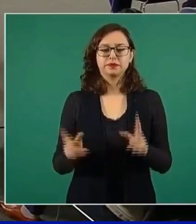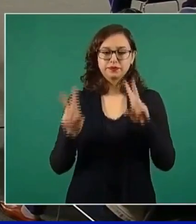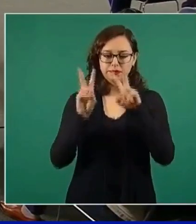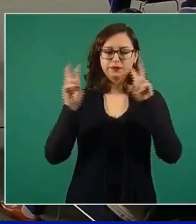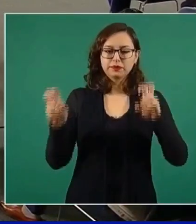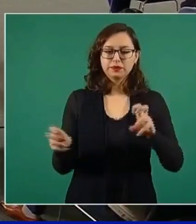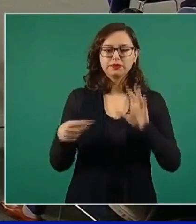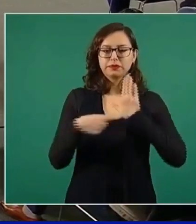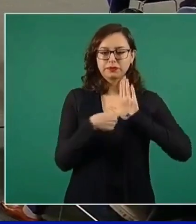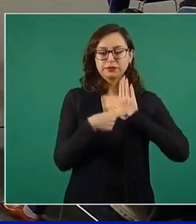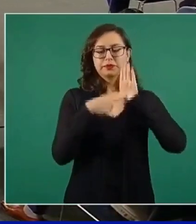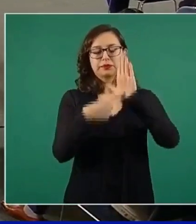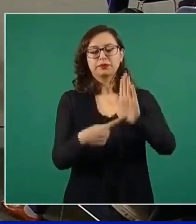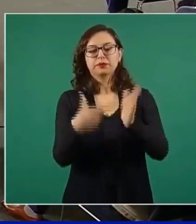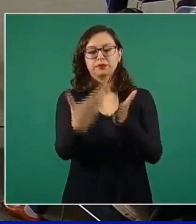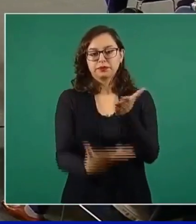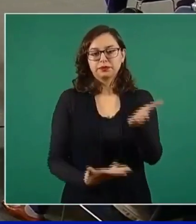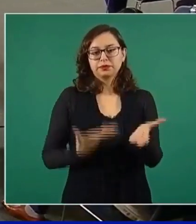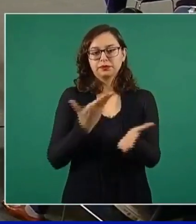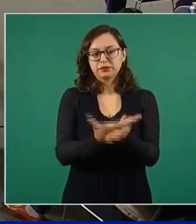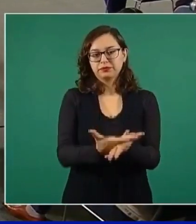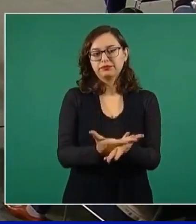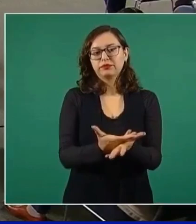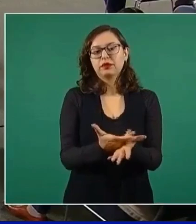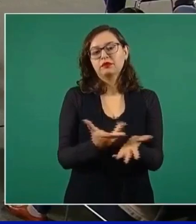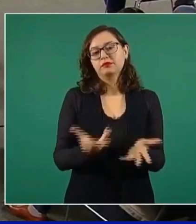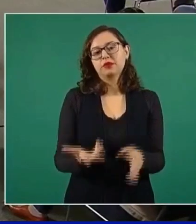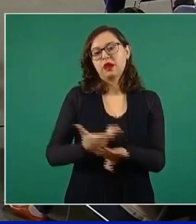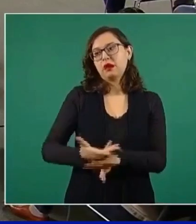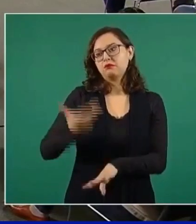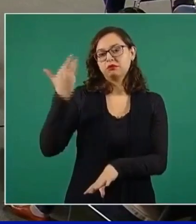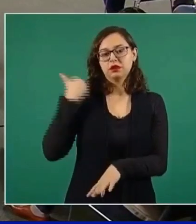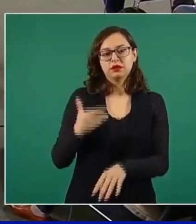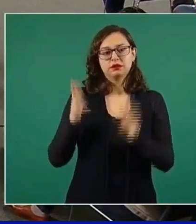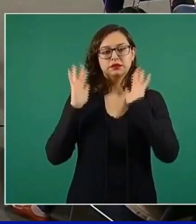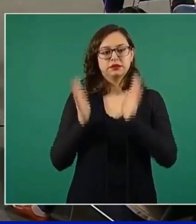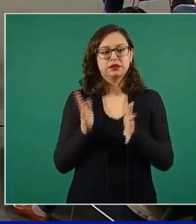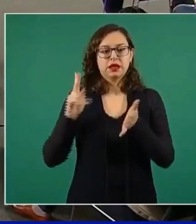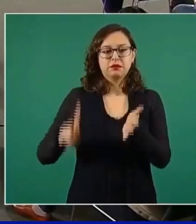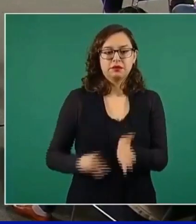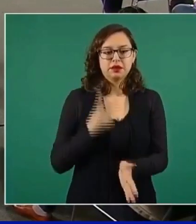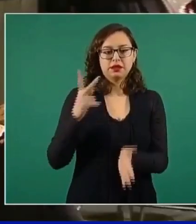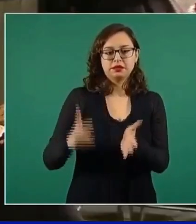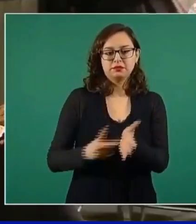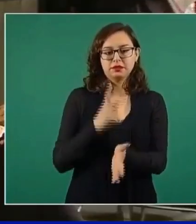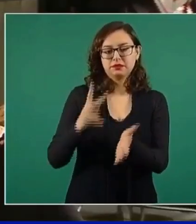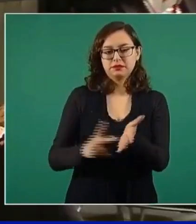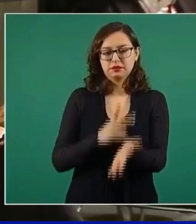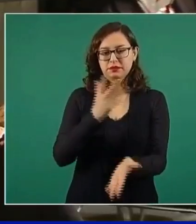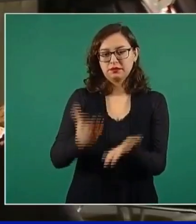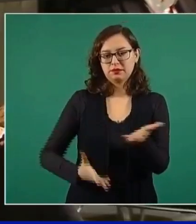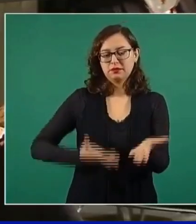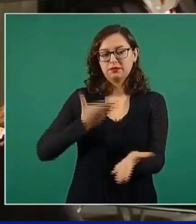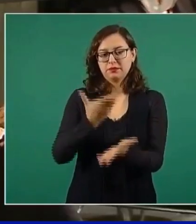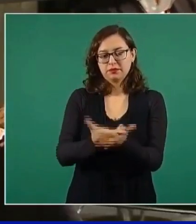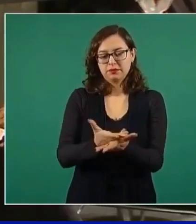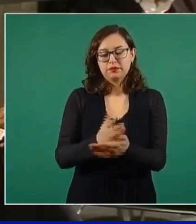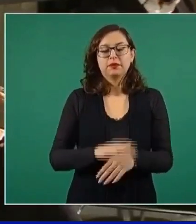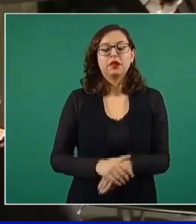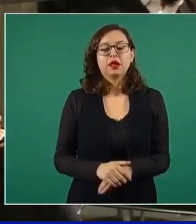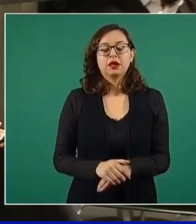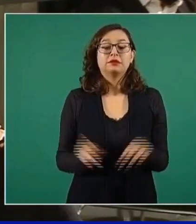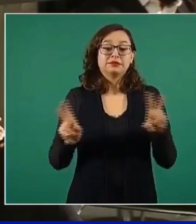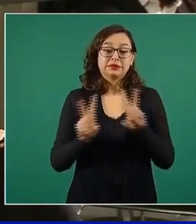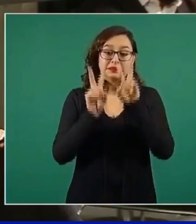a mencionar en otras ocasiones, un par de ocasiones por lo menos, es a propósito del outsourcing que usted